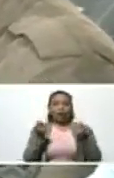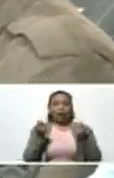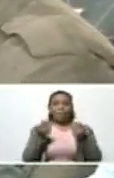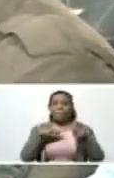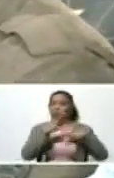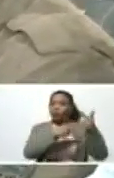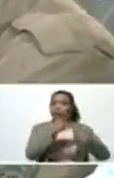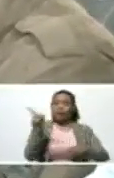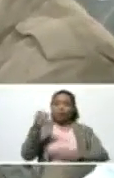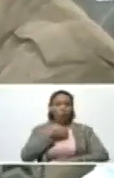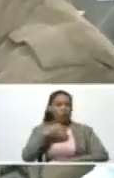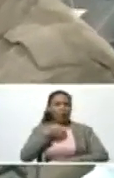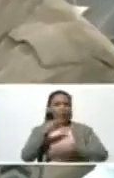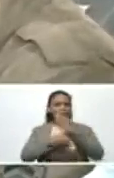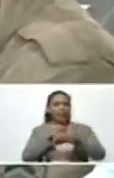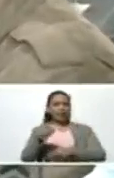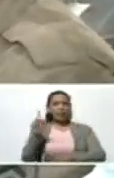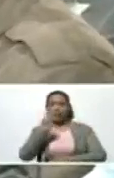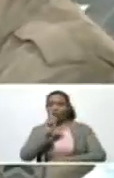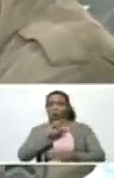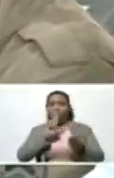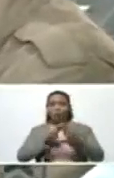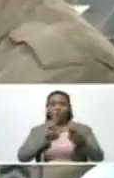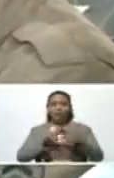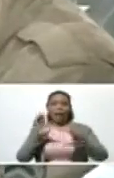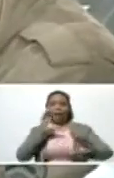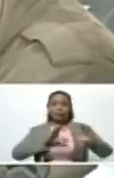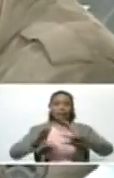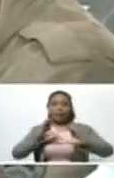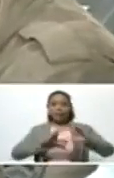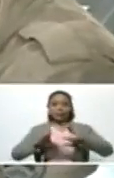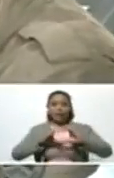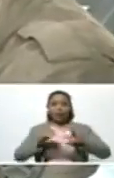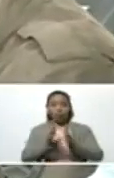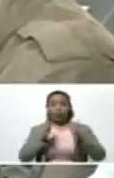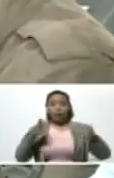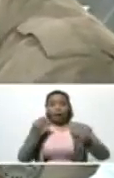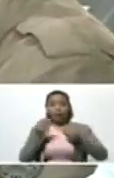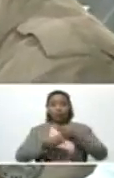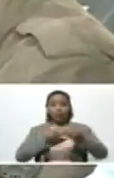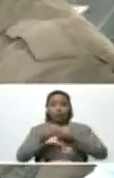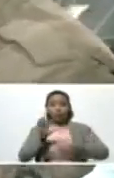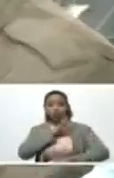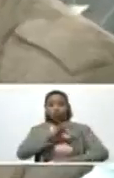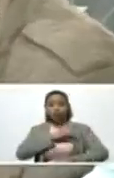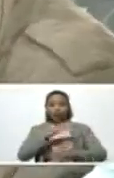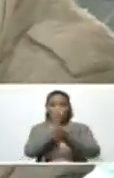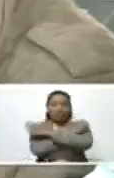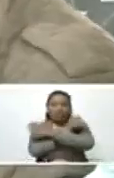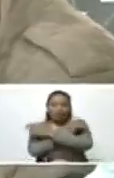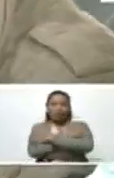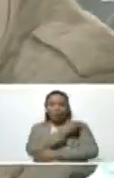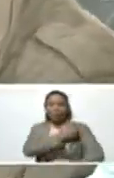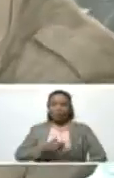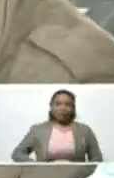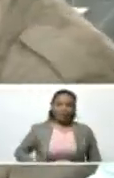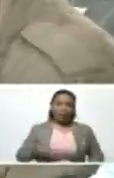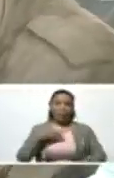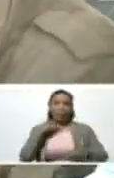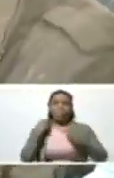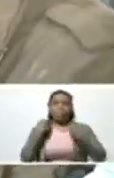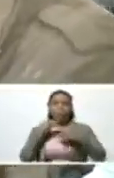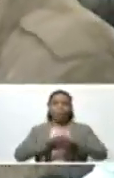es posible hacerlo si no es con el conocimiento, con la ciencia, que es un gran generador de soberanía. Así que felicitarlo, presidente, por darle continuidad